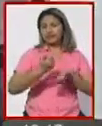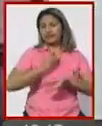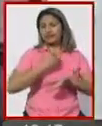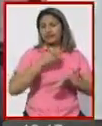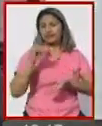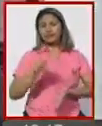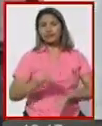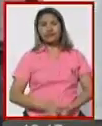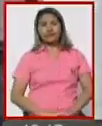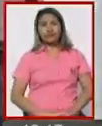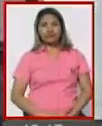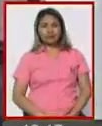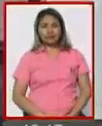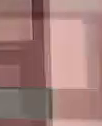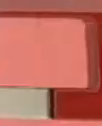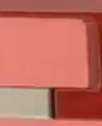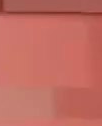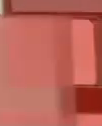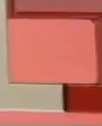automedicarse.